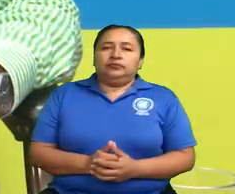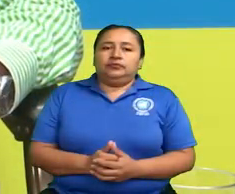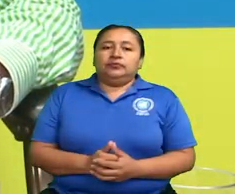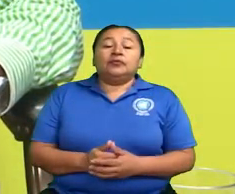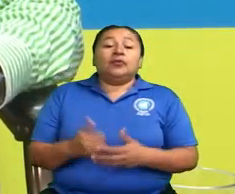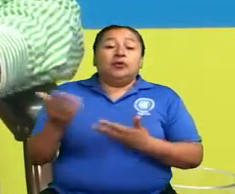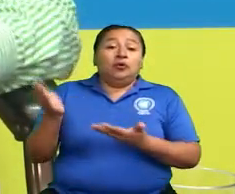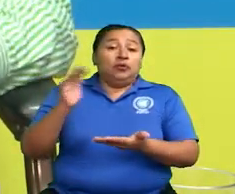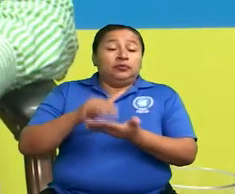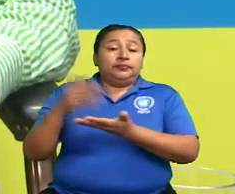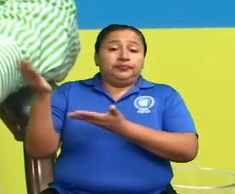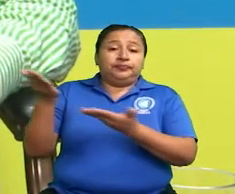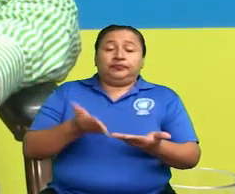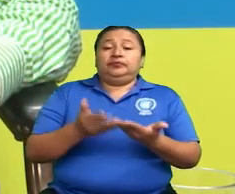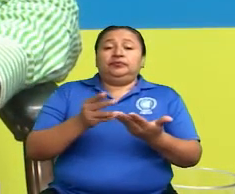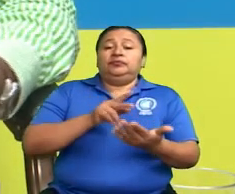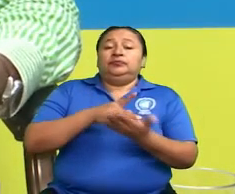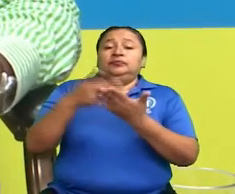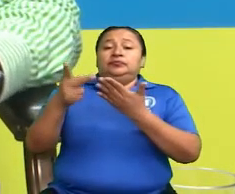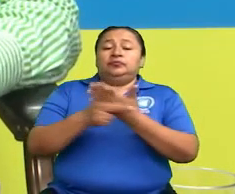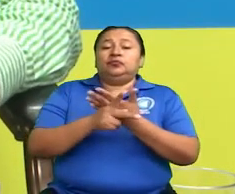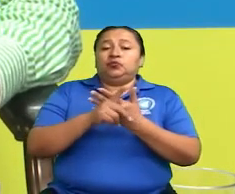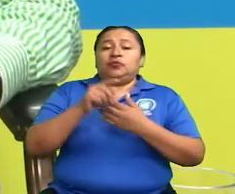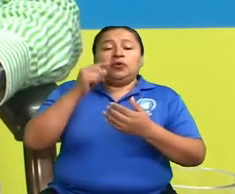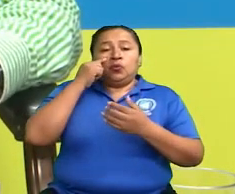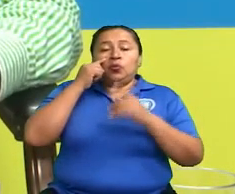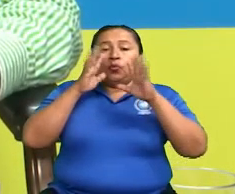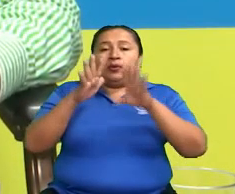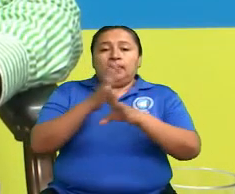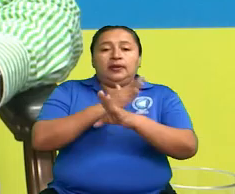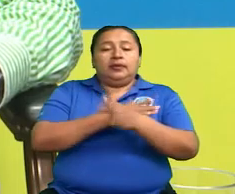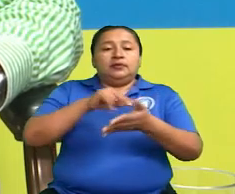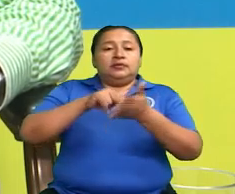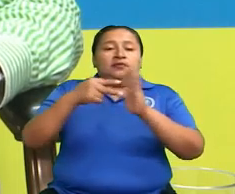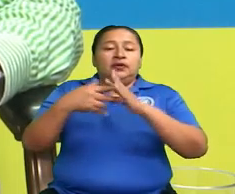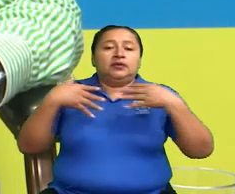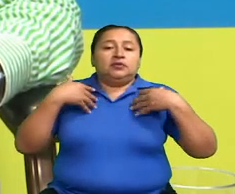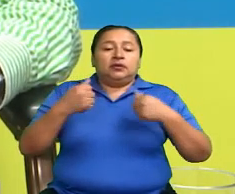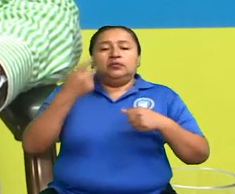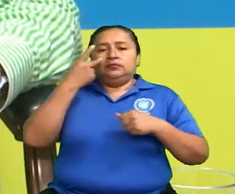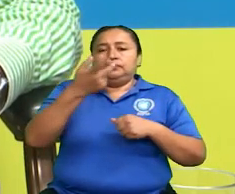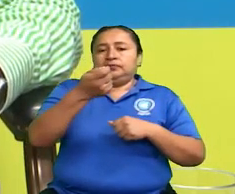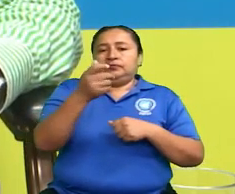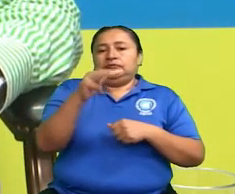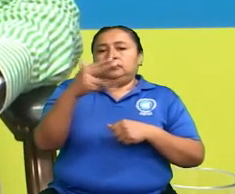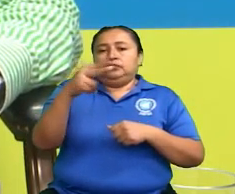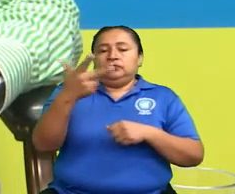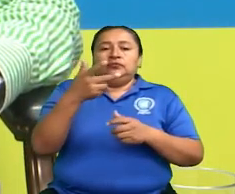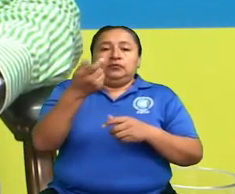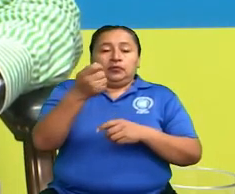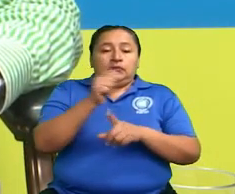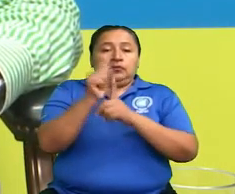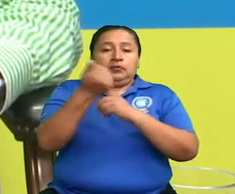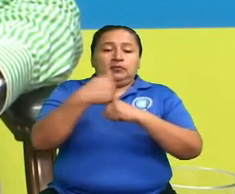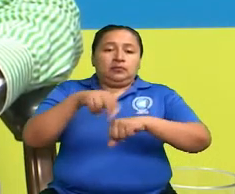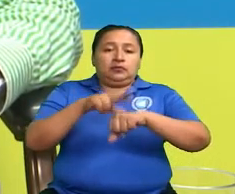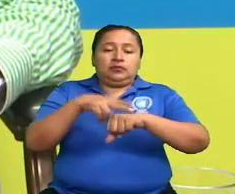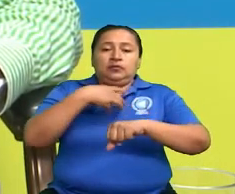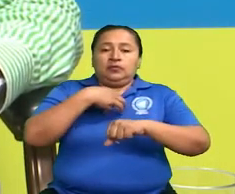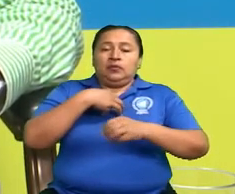Estamos de regreso en su gustado programa Prevenir el Salud a través de la frecuencia del canal 98 y el canal parlamentario del canal de la